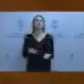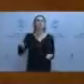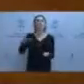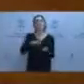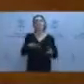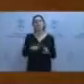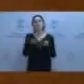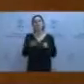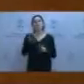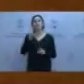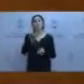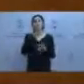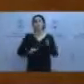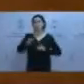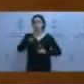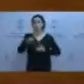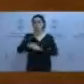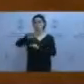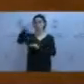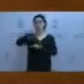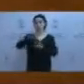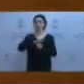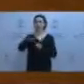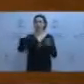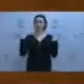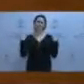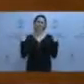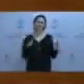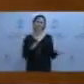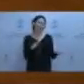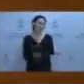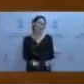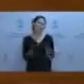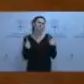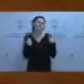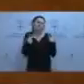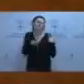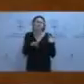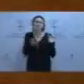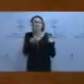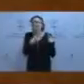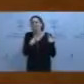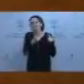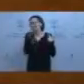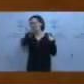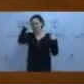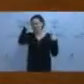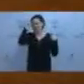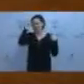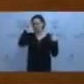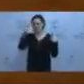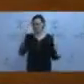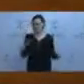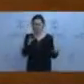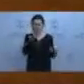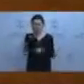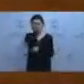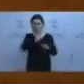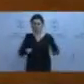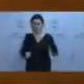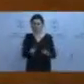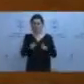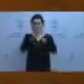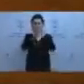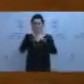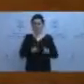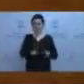tienen las empresas en materia fiscal. No me diga eso. Y que es una competencia nacional. No me diga eso, por favor. Que esas personas jurídicas, esas